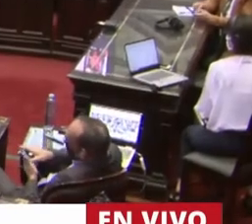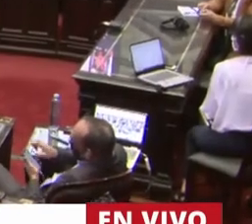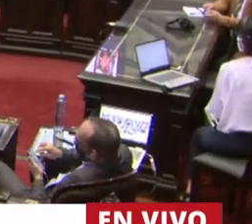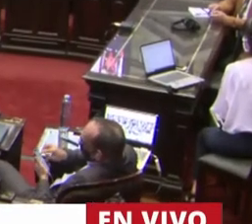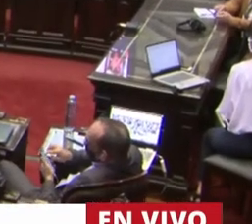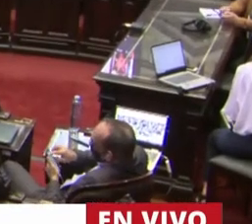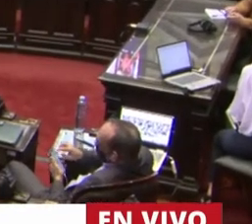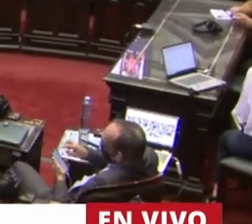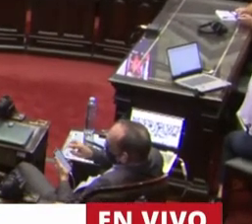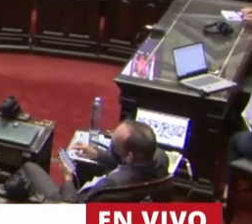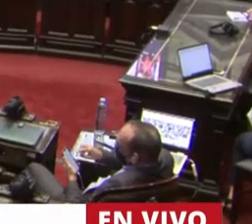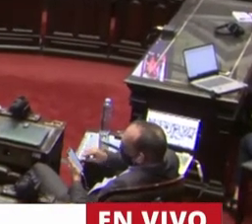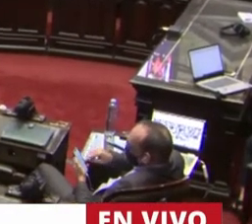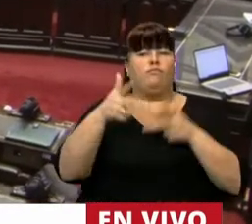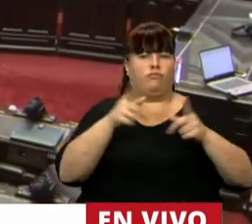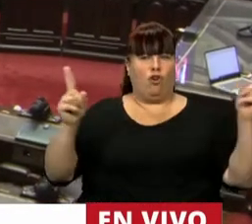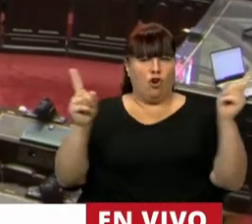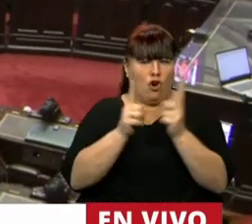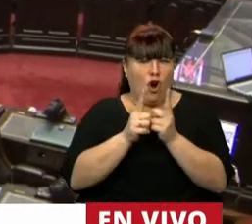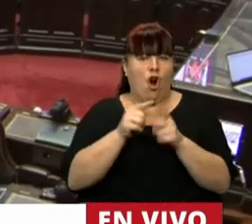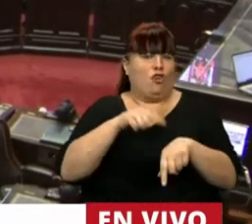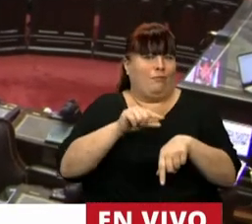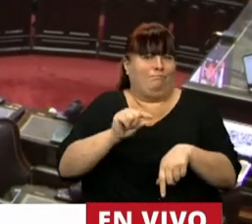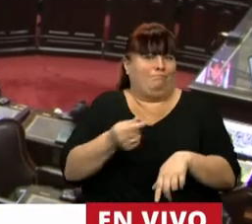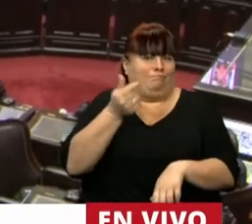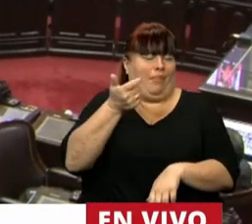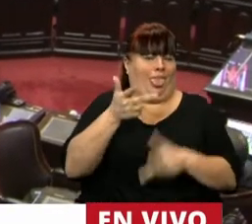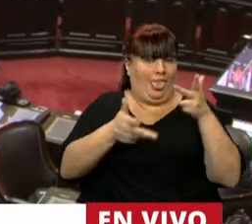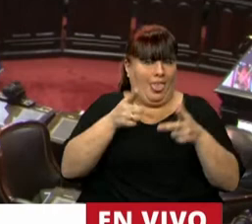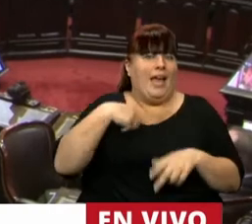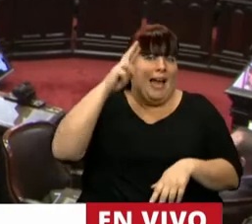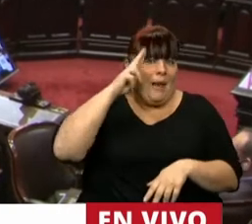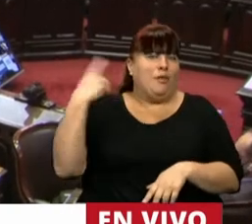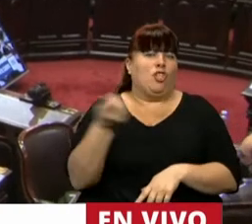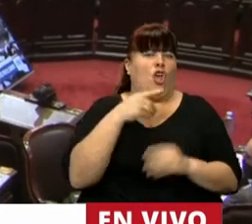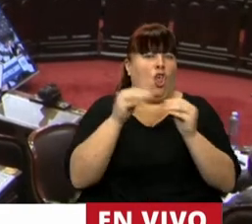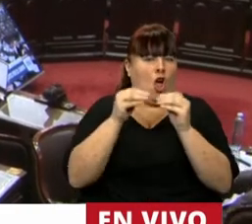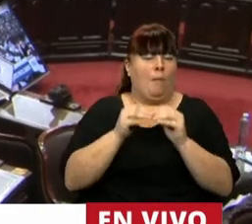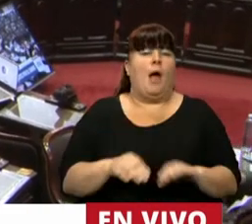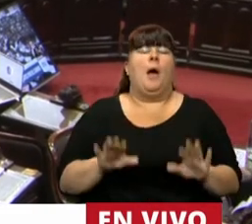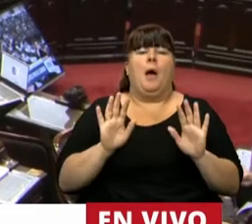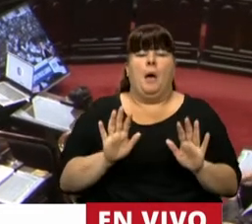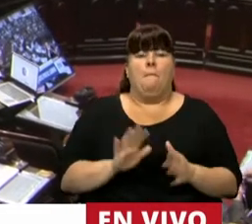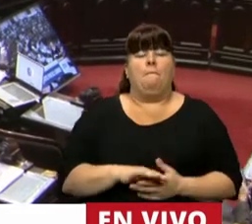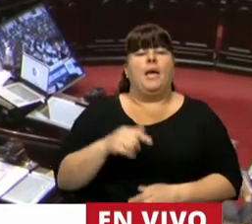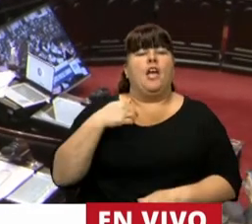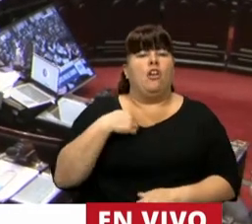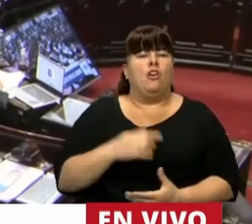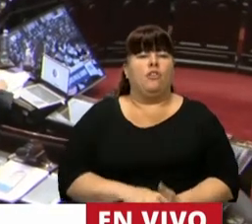Gracias, presidente. Voy a tratar de ser breve por el poco tiempo que tenemos y para respetar a todos los compañeros, pero